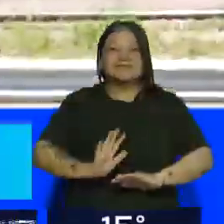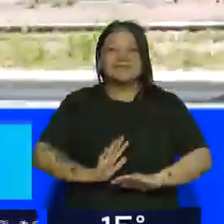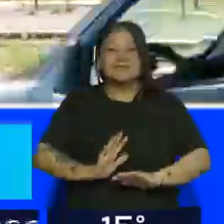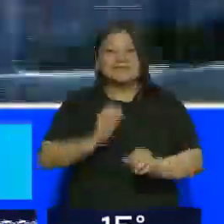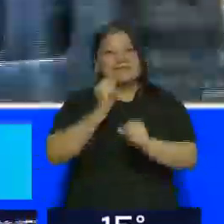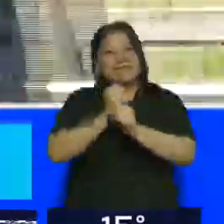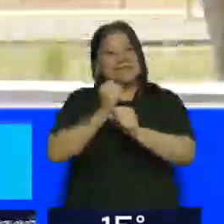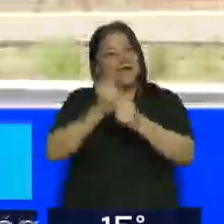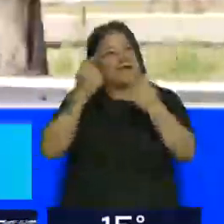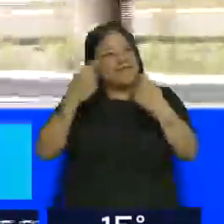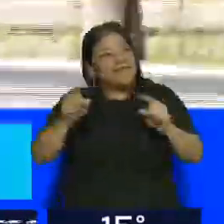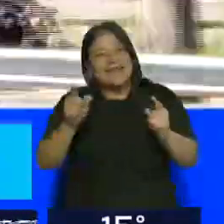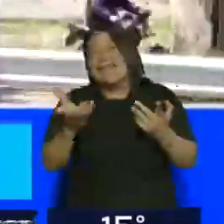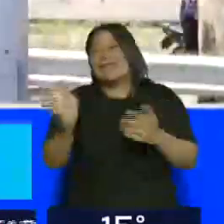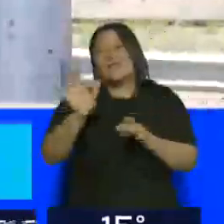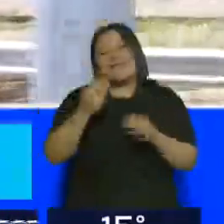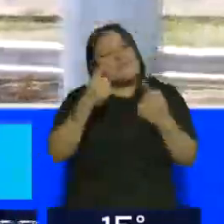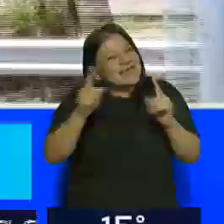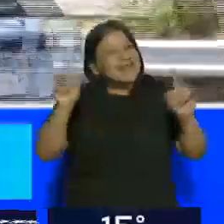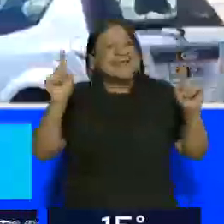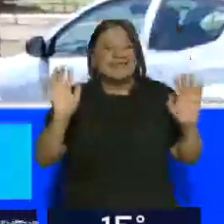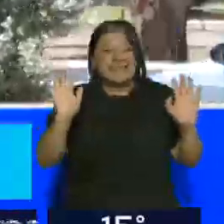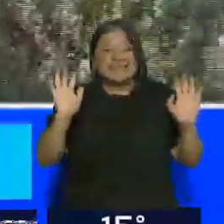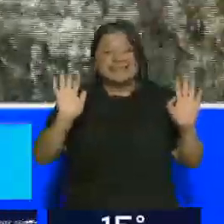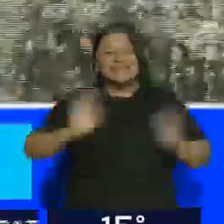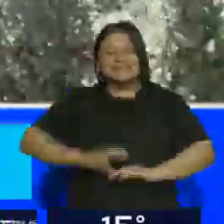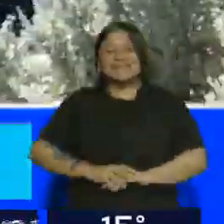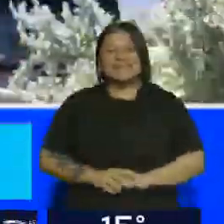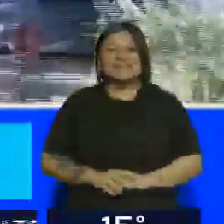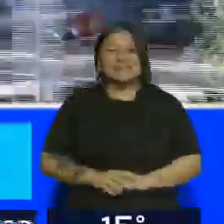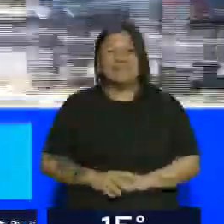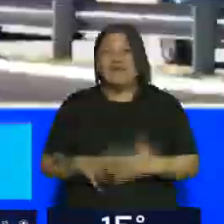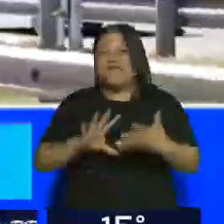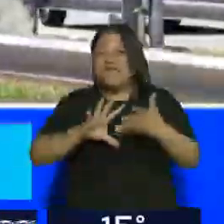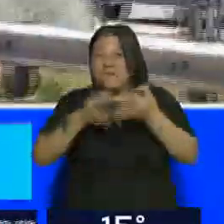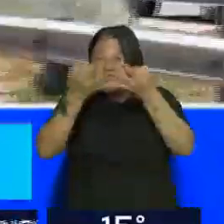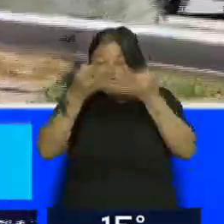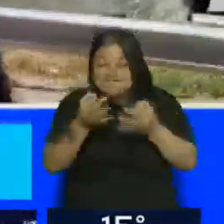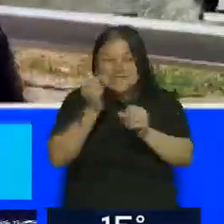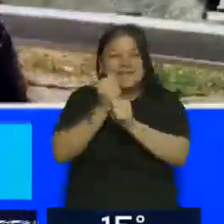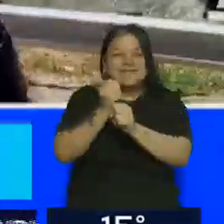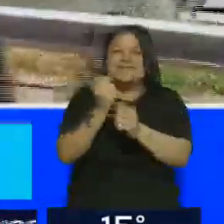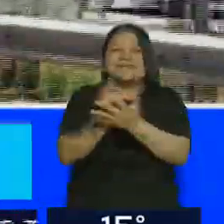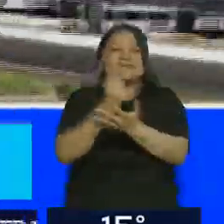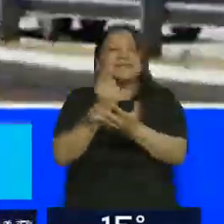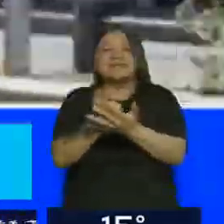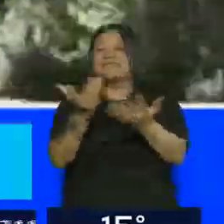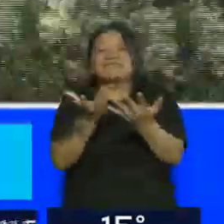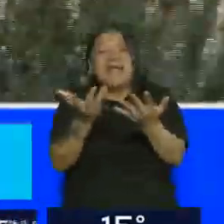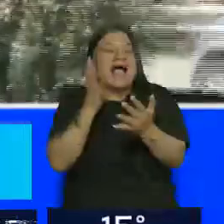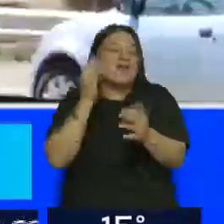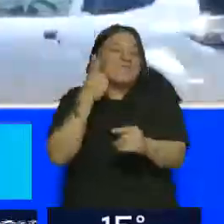es un trabajo diferente al que hacemos habitualmente. Claro, estas cosas sí, no sí, tienen. No hay nada escrito sobre este tipo de, no está de libretado. Cobertura, ¿no?